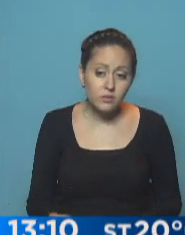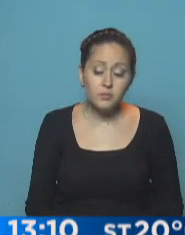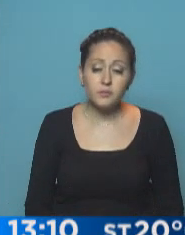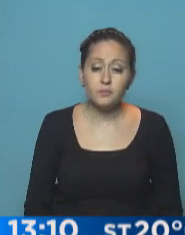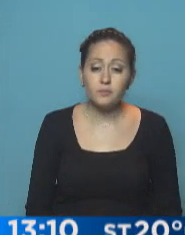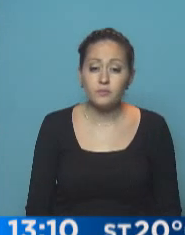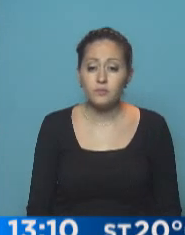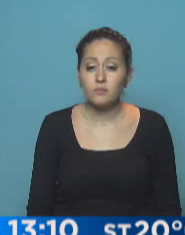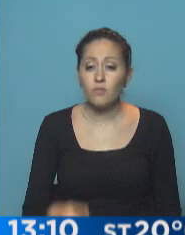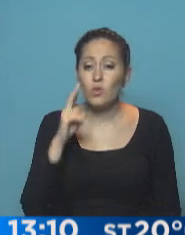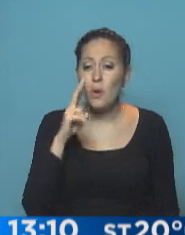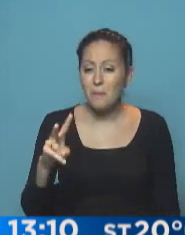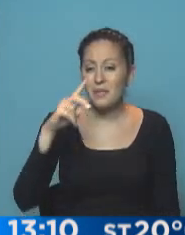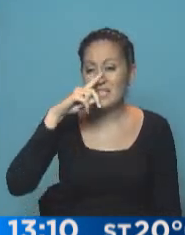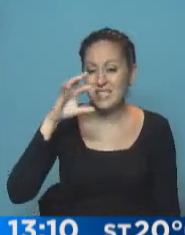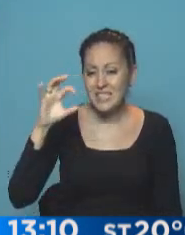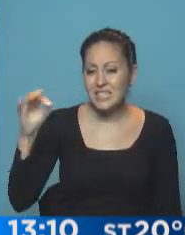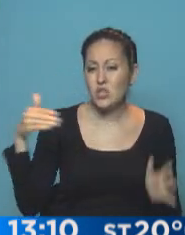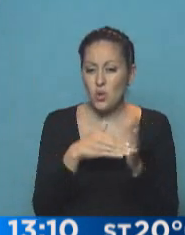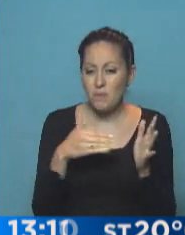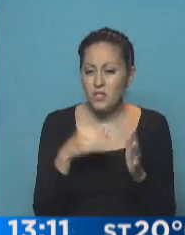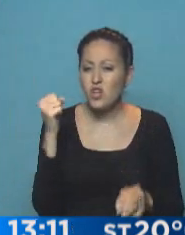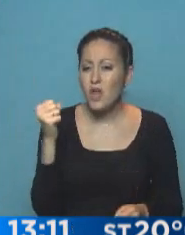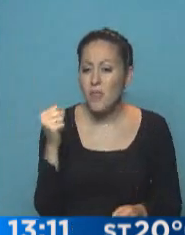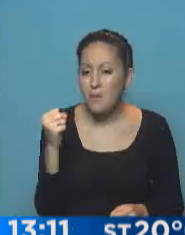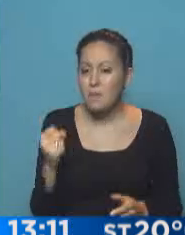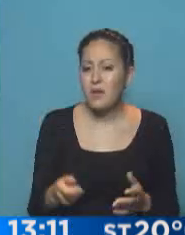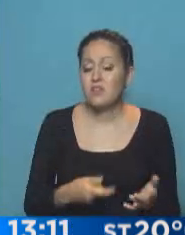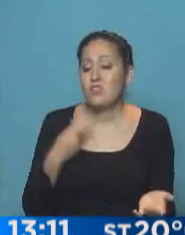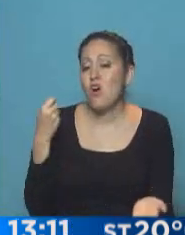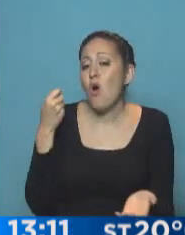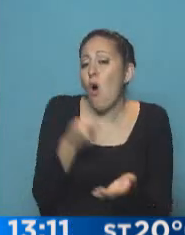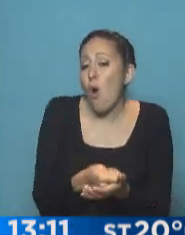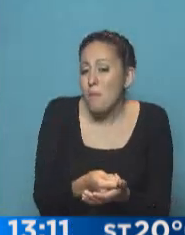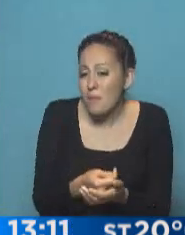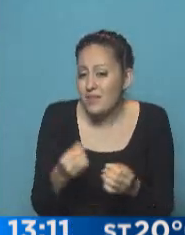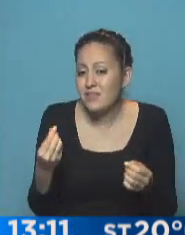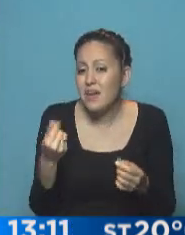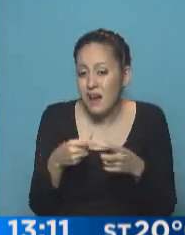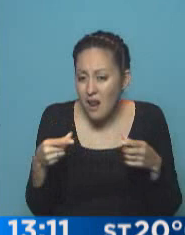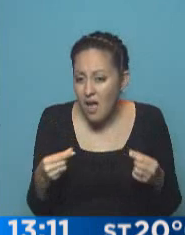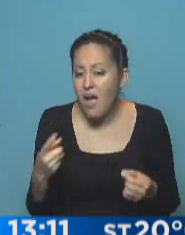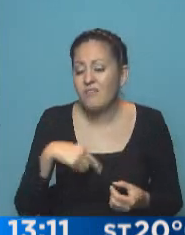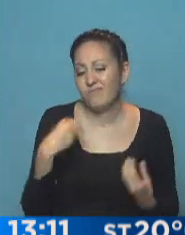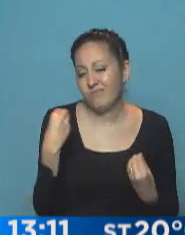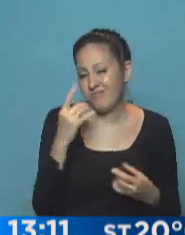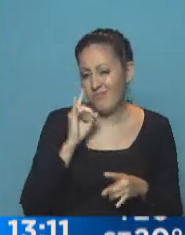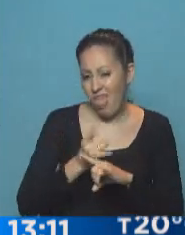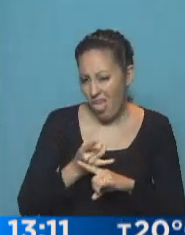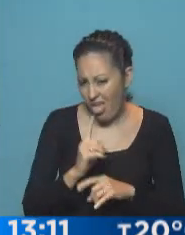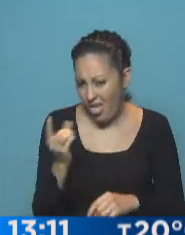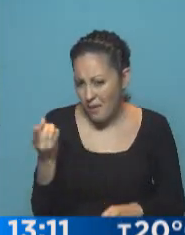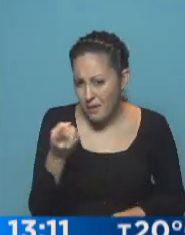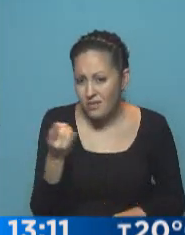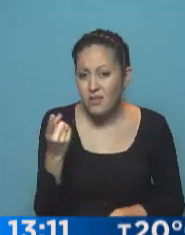que se hicieron con 2.700 millones de pesos, compensación tarifaria lo llaman ellos, lo que nosotros definimos como dinero que bien usado y